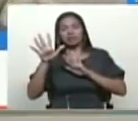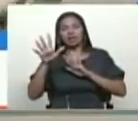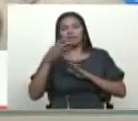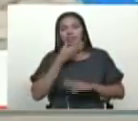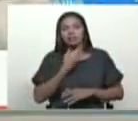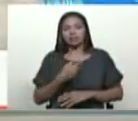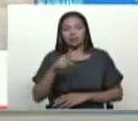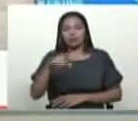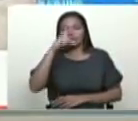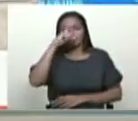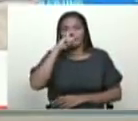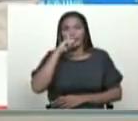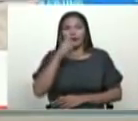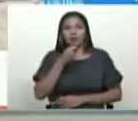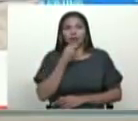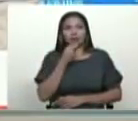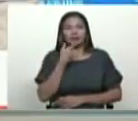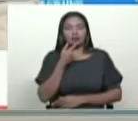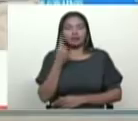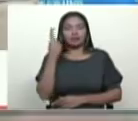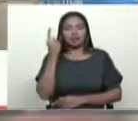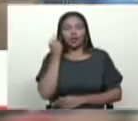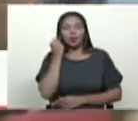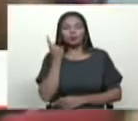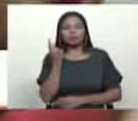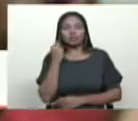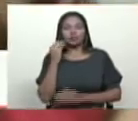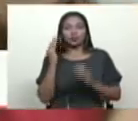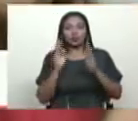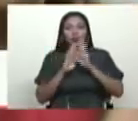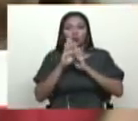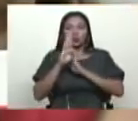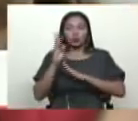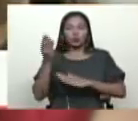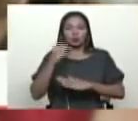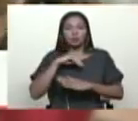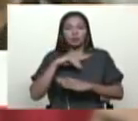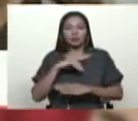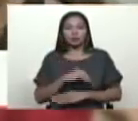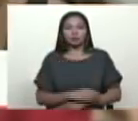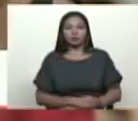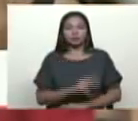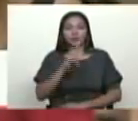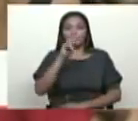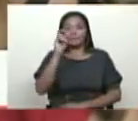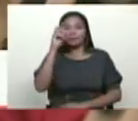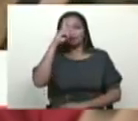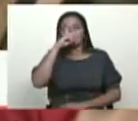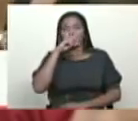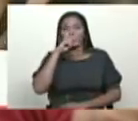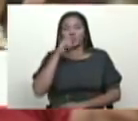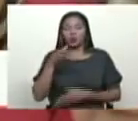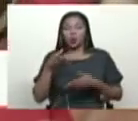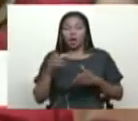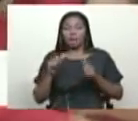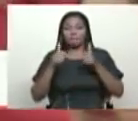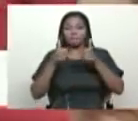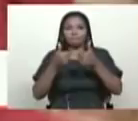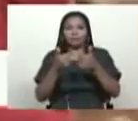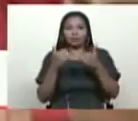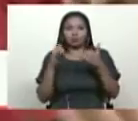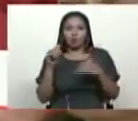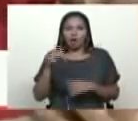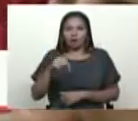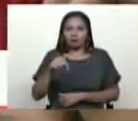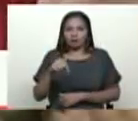Esta hermosa muchacha que va creciendo, 20 años. Todo empezó aquí,